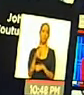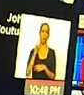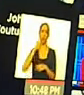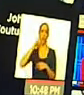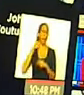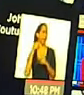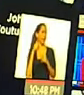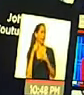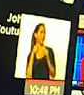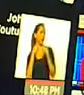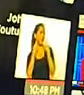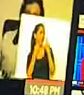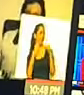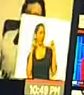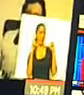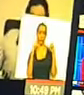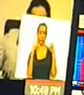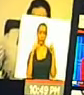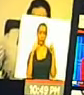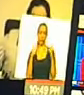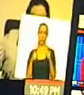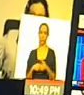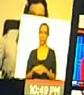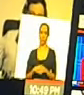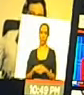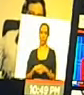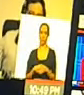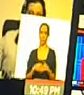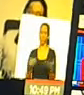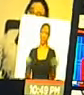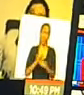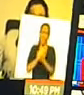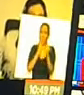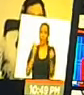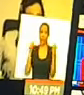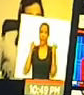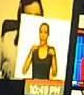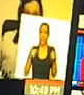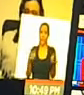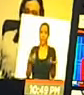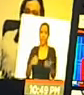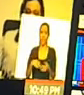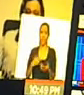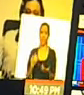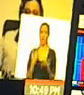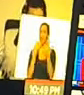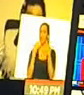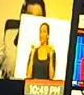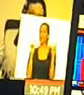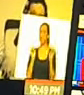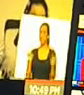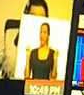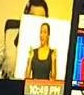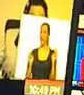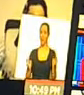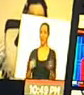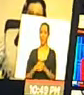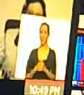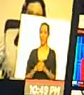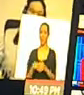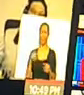la foto. Entonces, miren. Dios, de verdad lo que te digo es que aquí a mí me está oliendo bien raro todo esto ya. Esto es demencial.